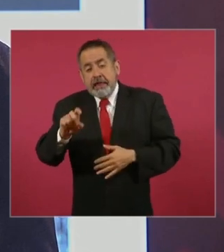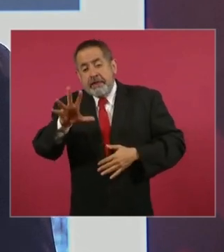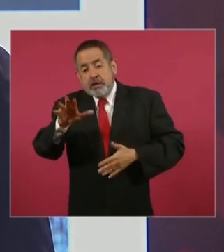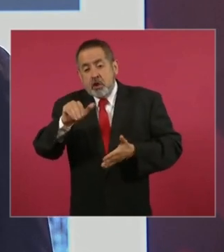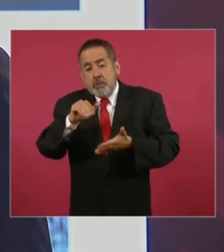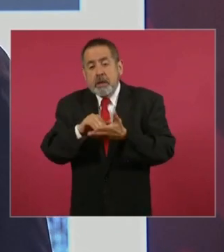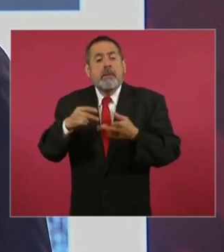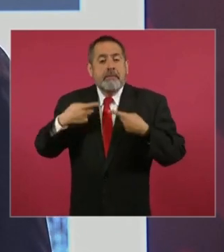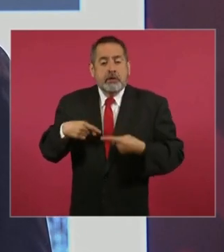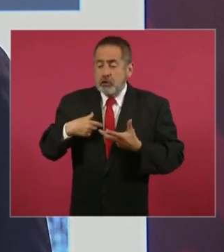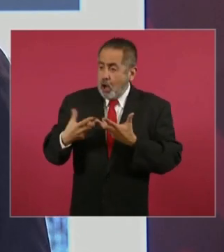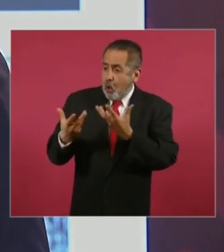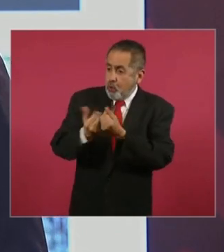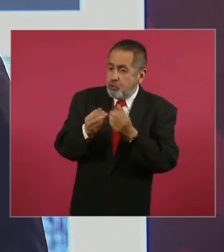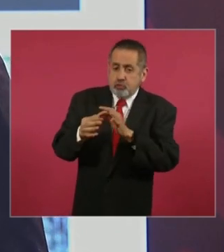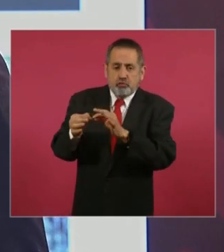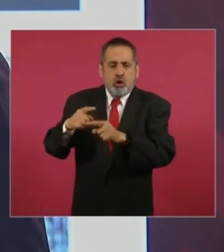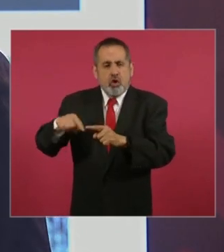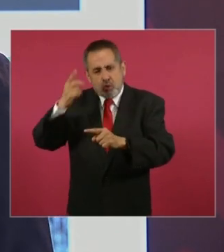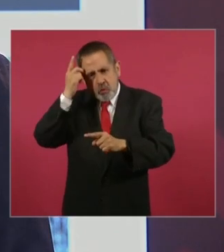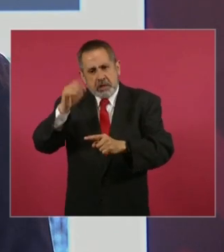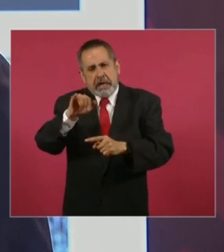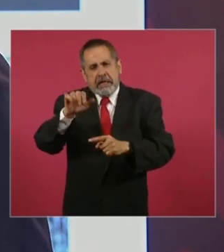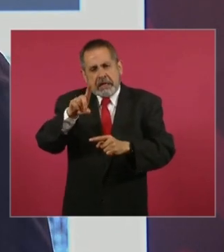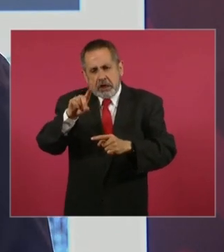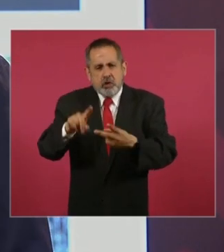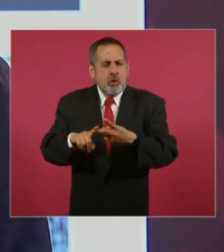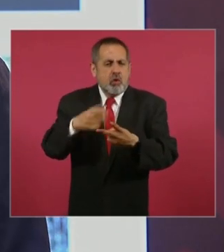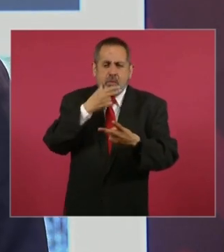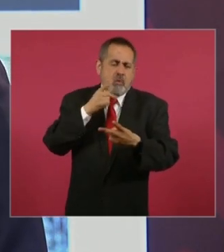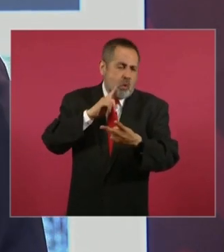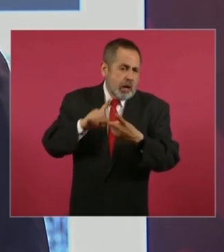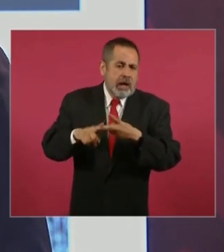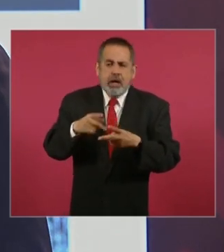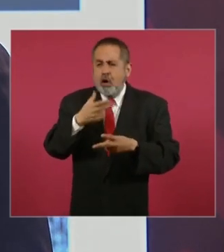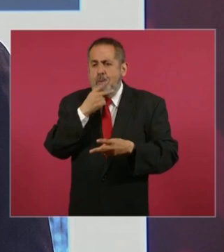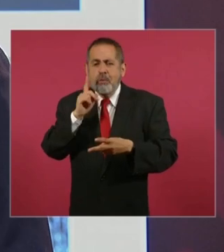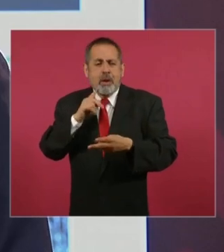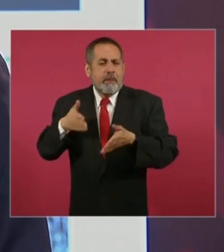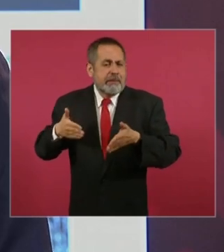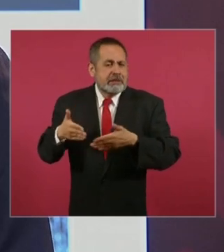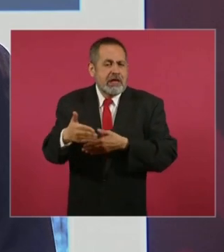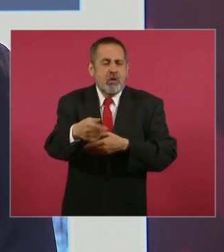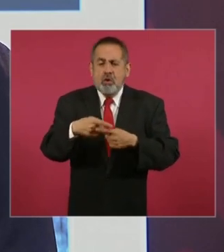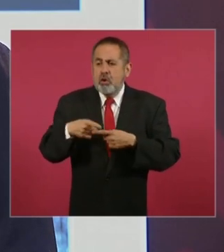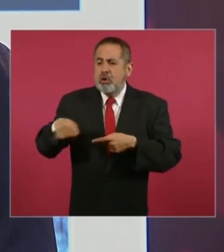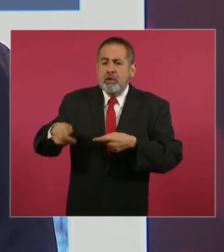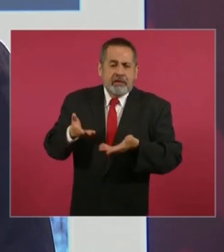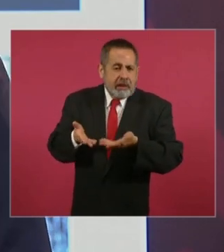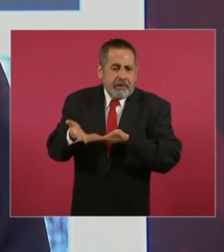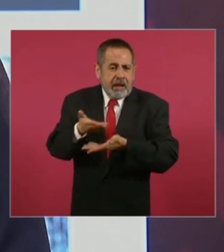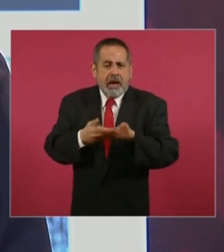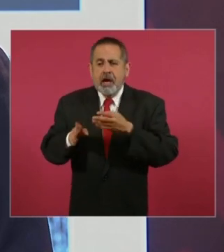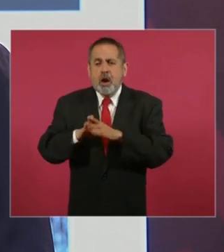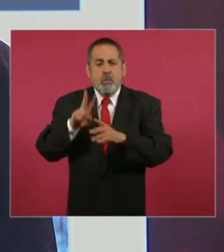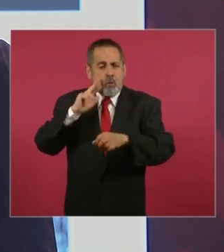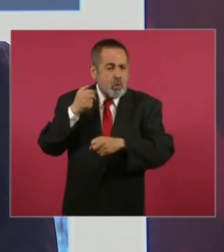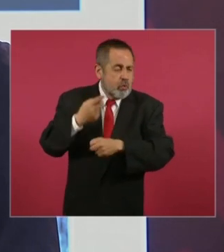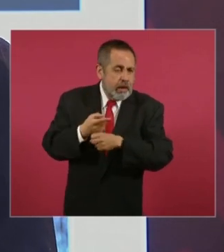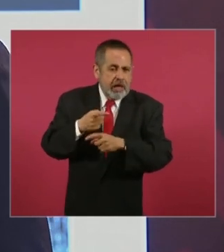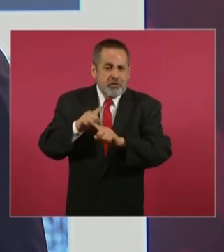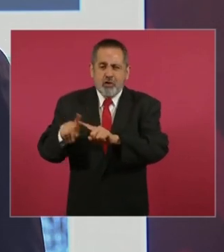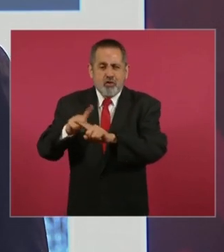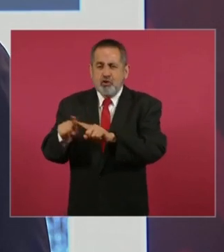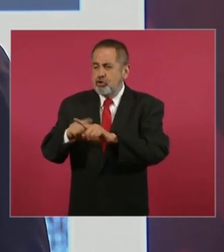mil personas, ejidatarios, ejidatarias, pescadores, prestadores de servicios, voluntarios,